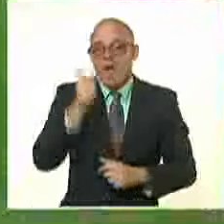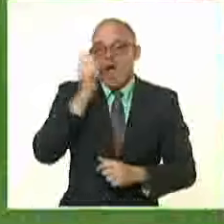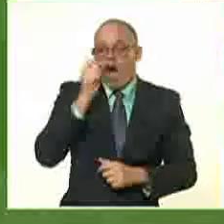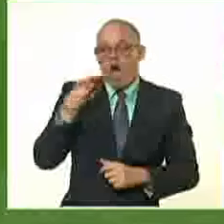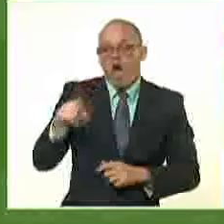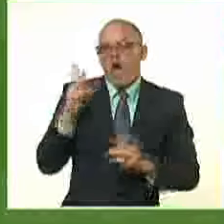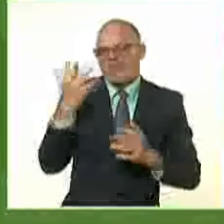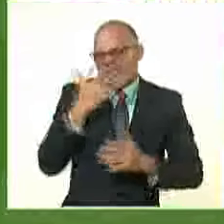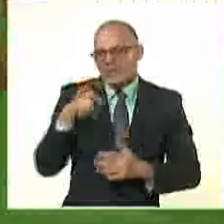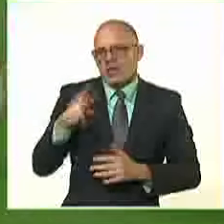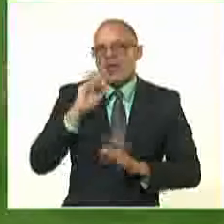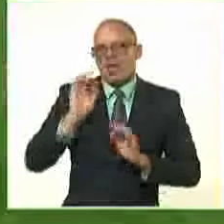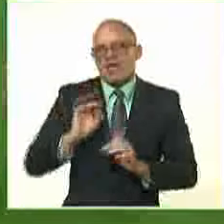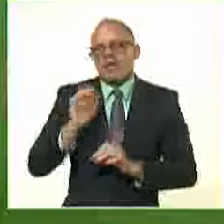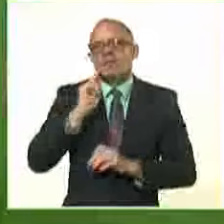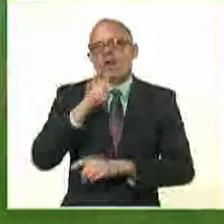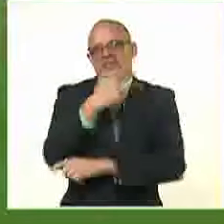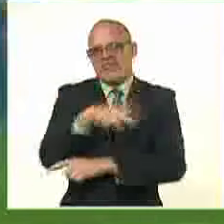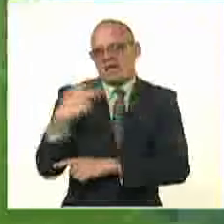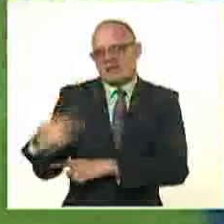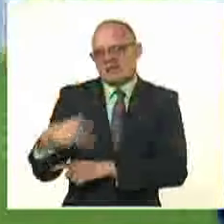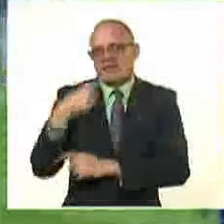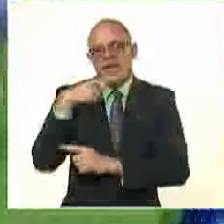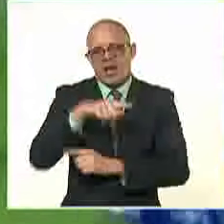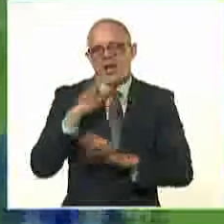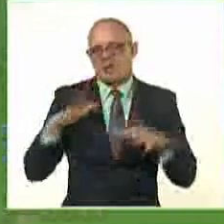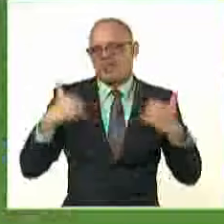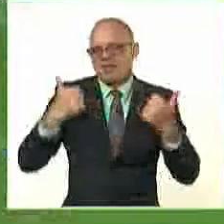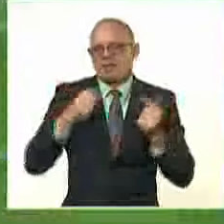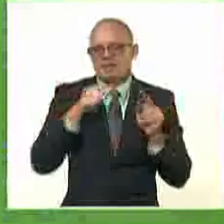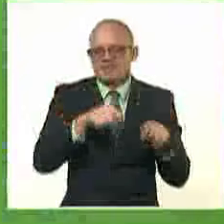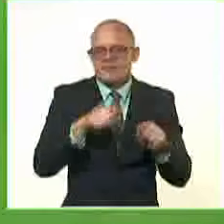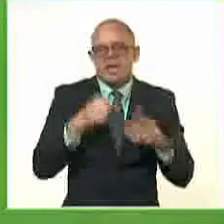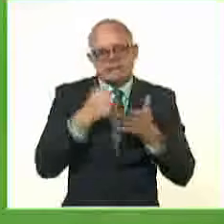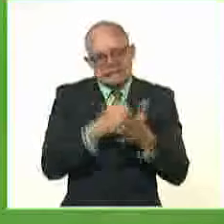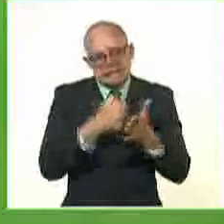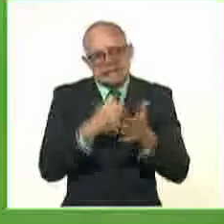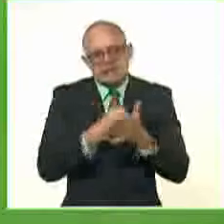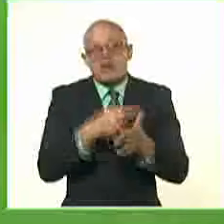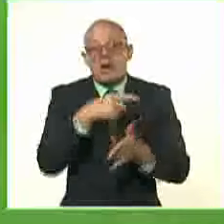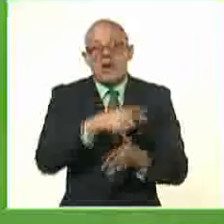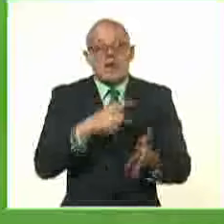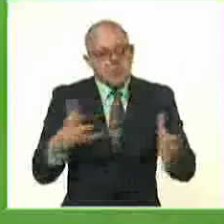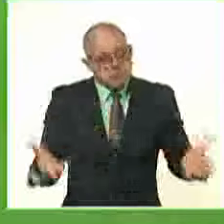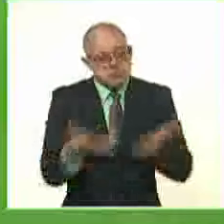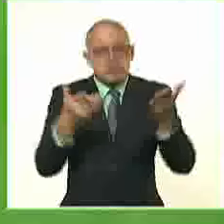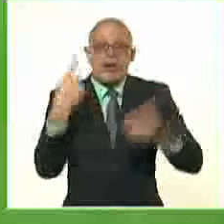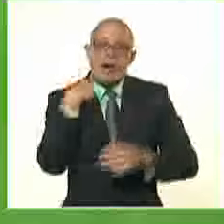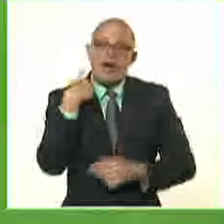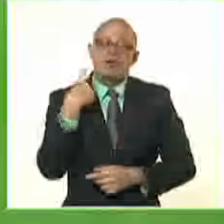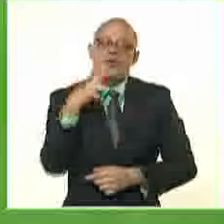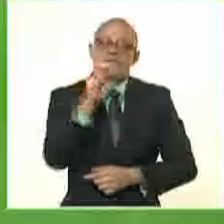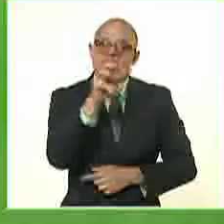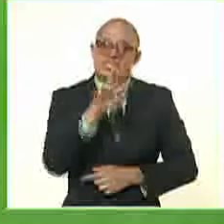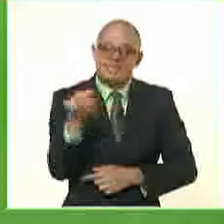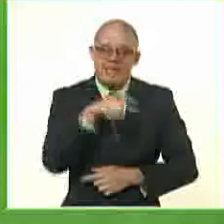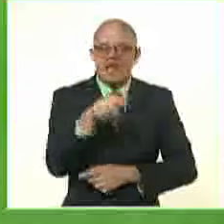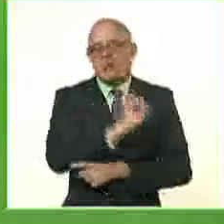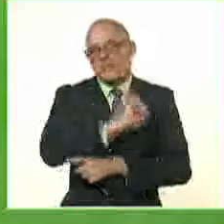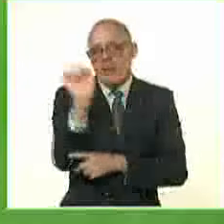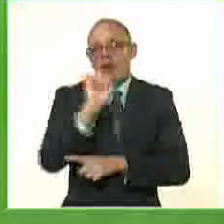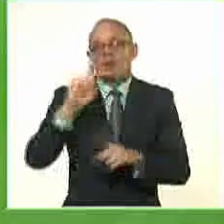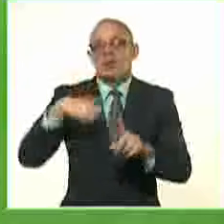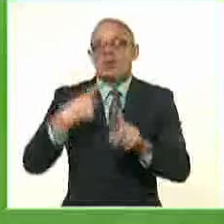impulsó al fútbol panameño a las finales de la Copa de Oro en 2023 y de la Liga de Naciones en 2025. El